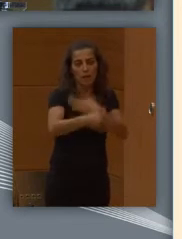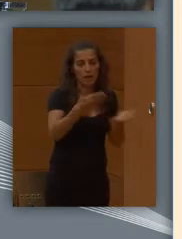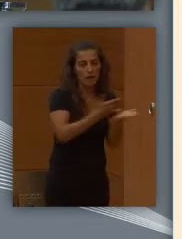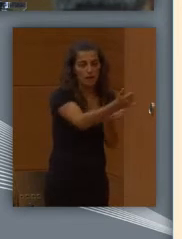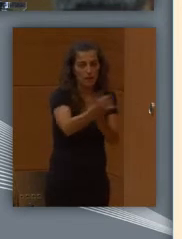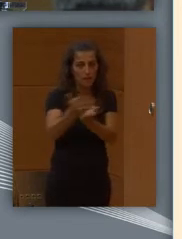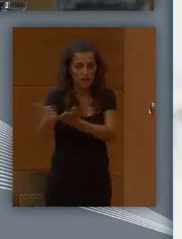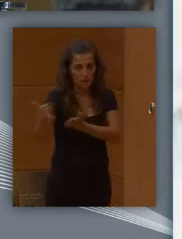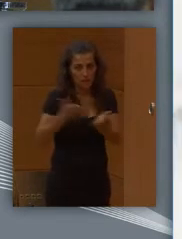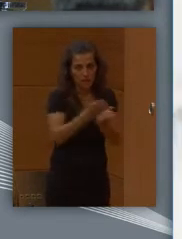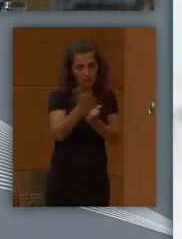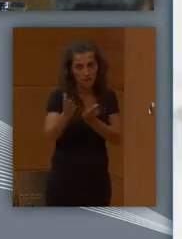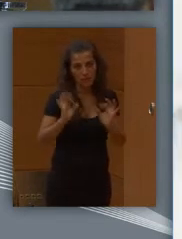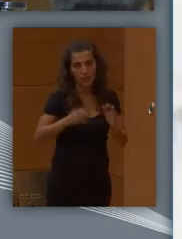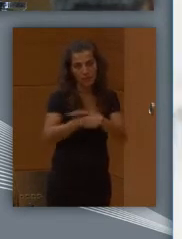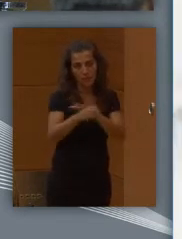turismo.